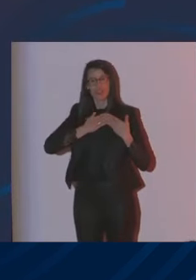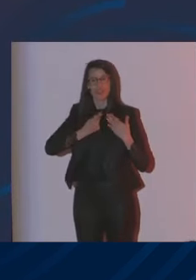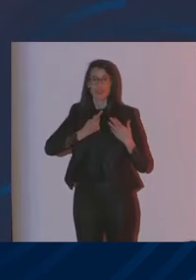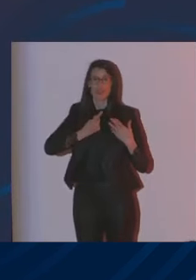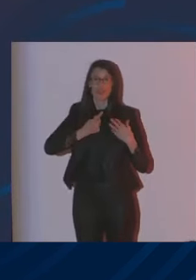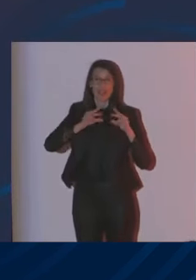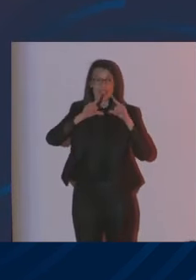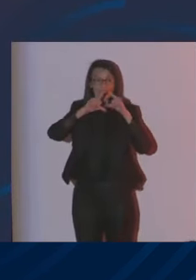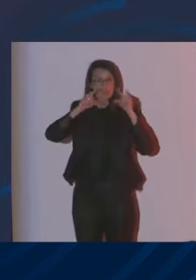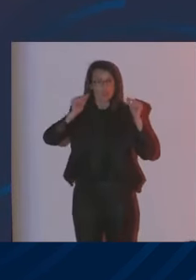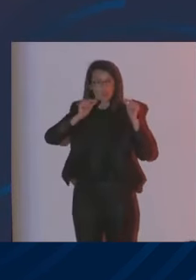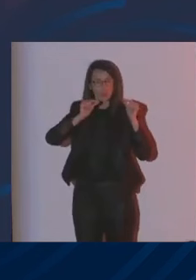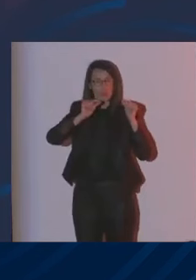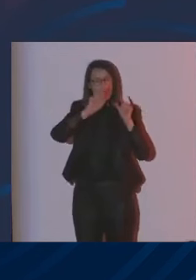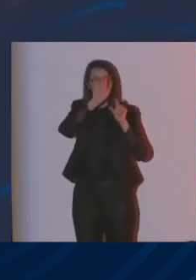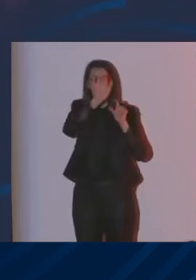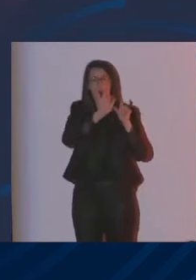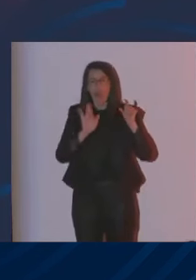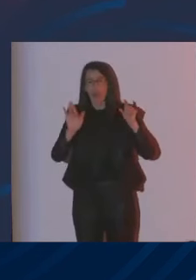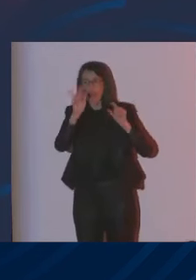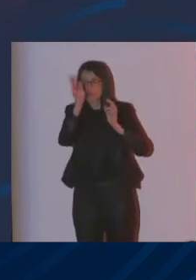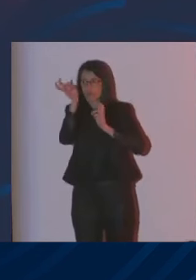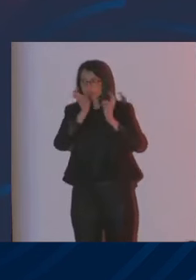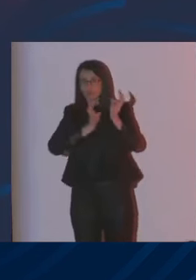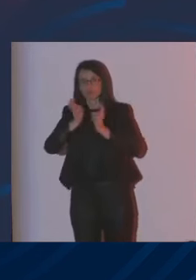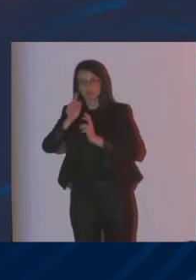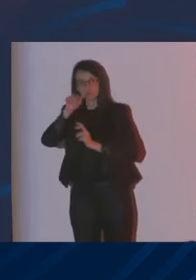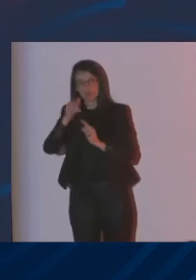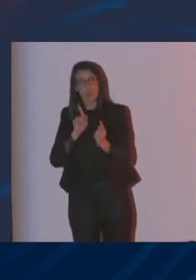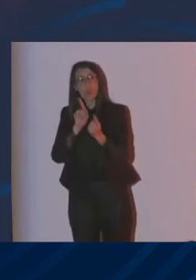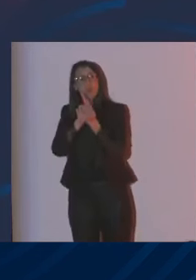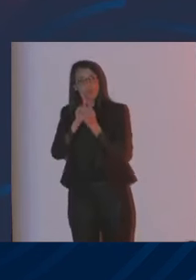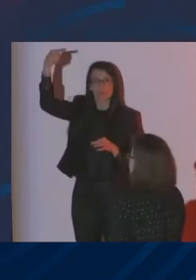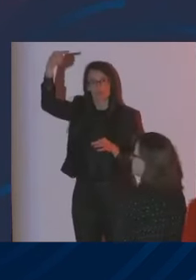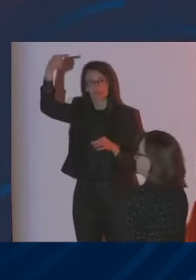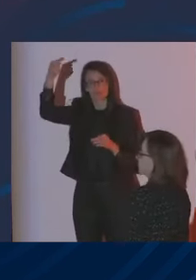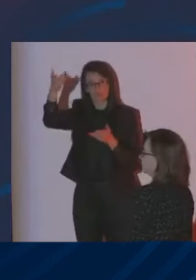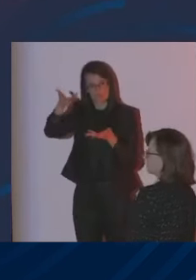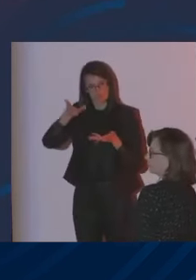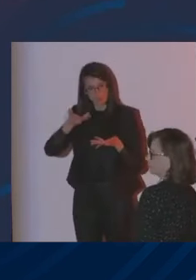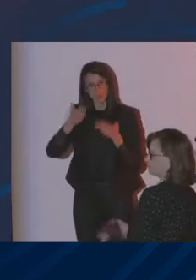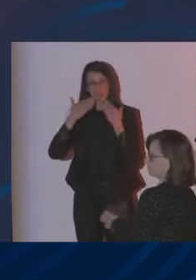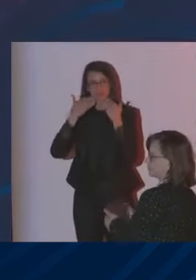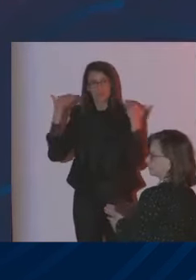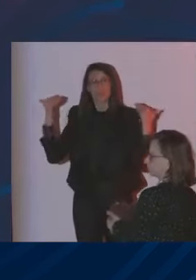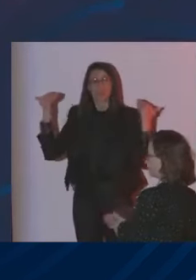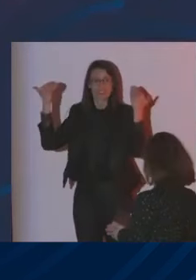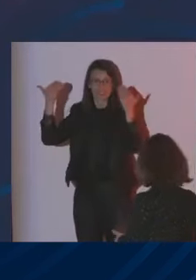rincones de Asturias y que han hecho posible este encuentro. Gracias.